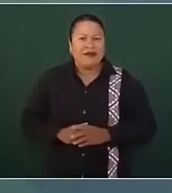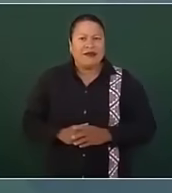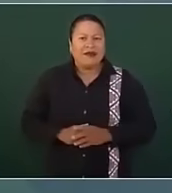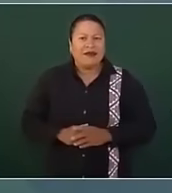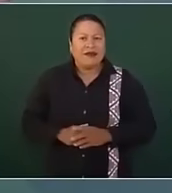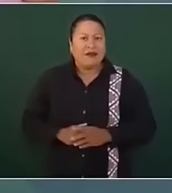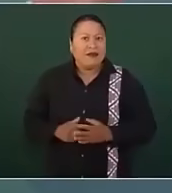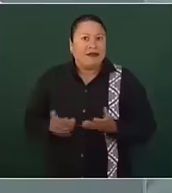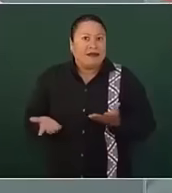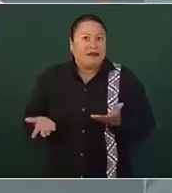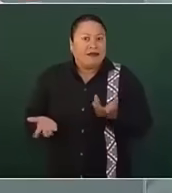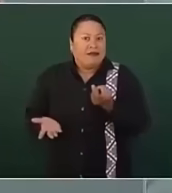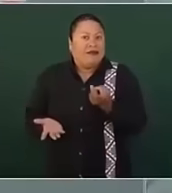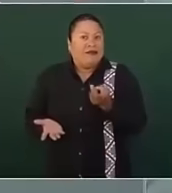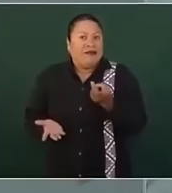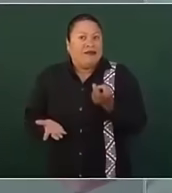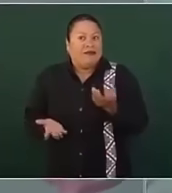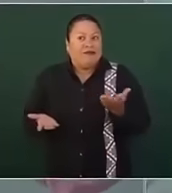Por eso